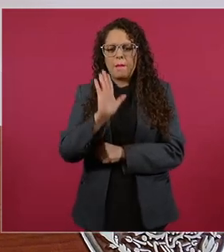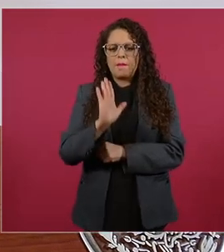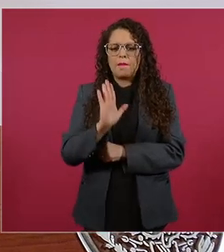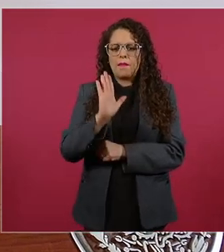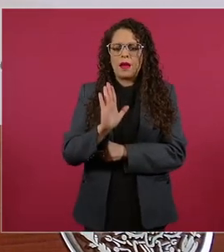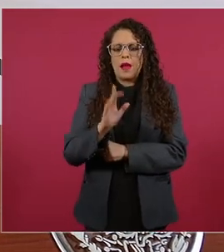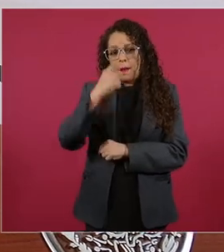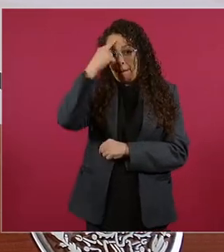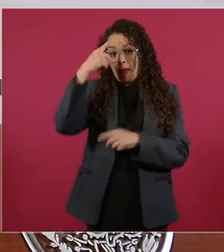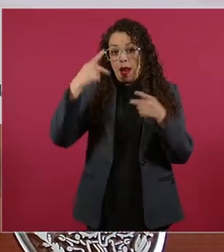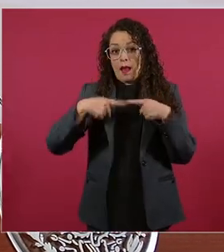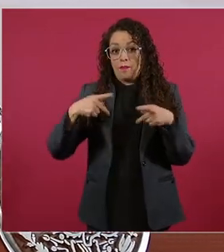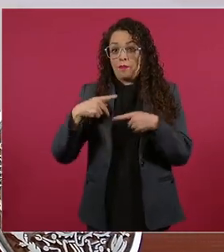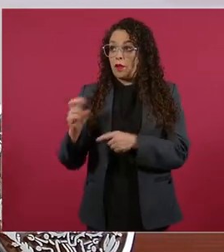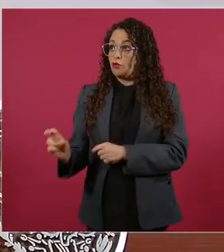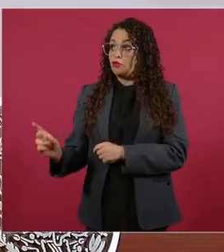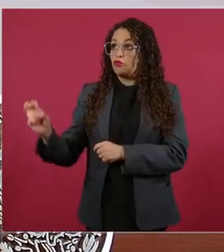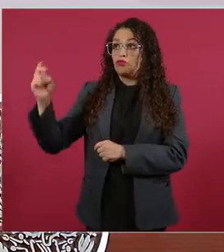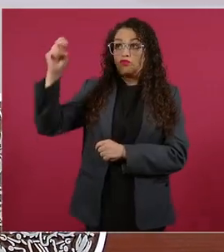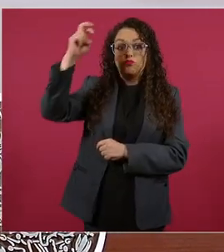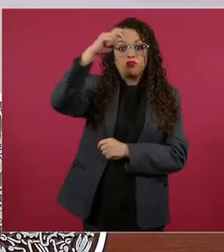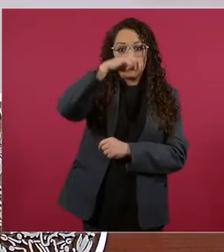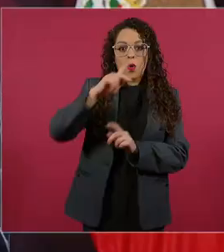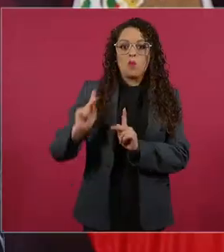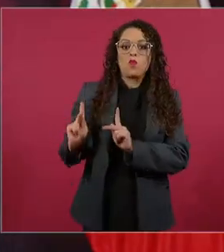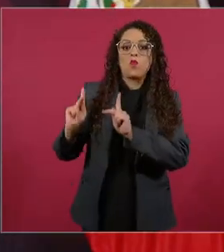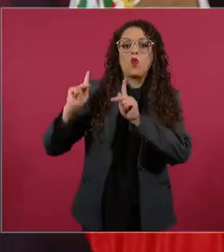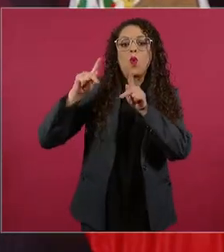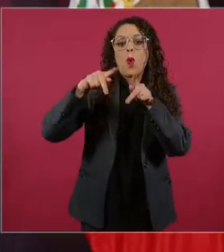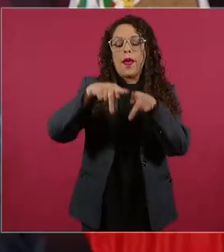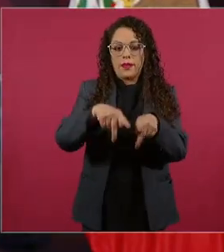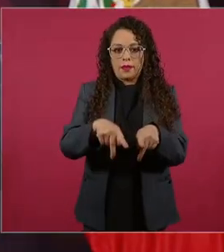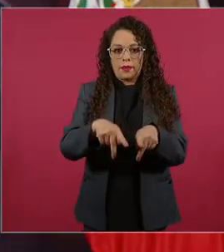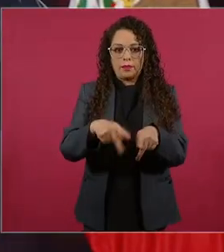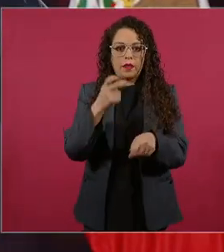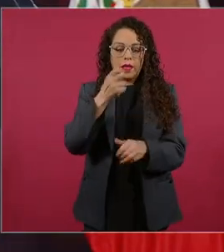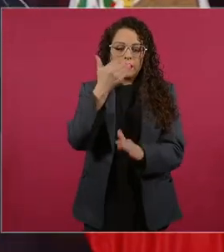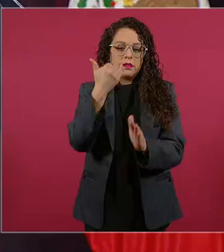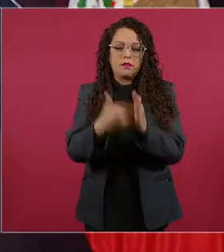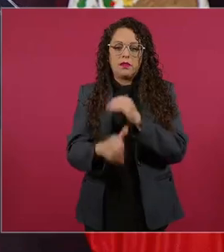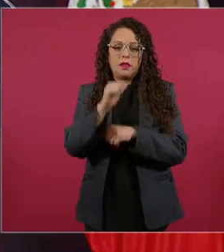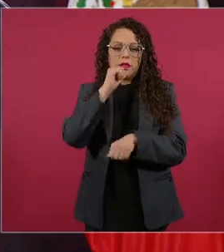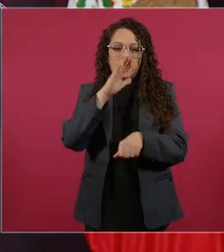peatonal, nada más, que va a terminarse. Luego pasamos